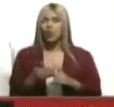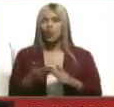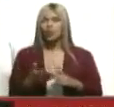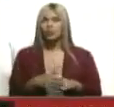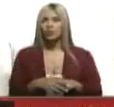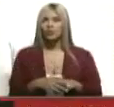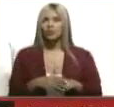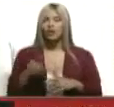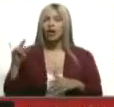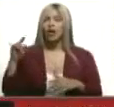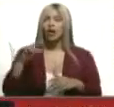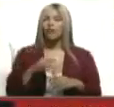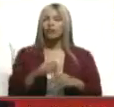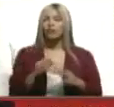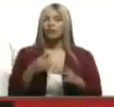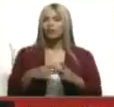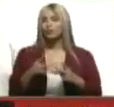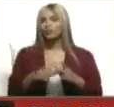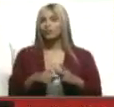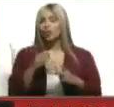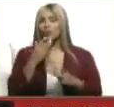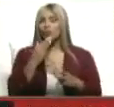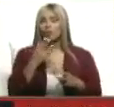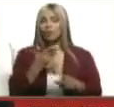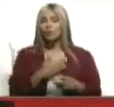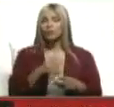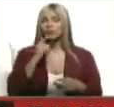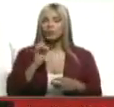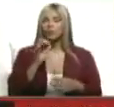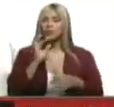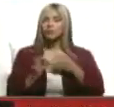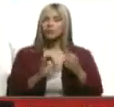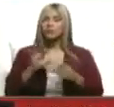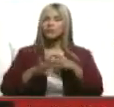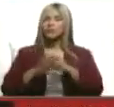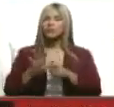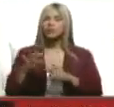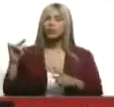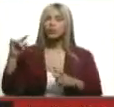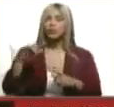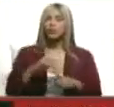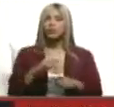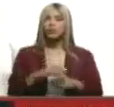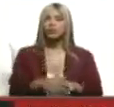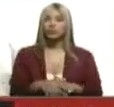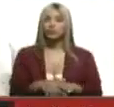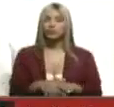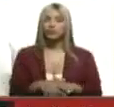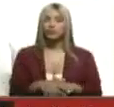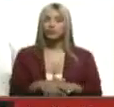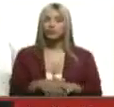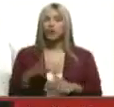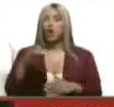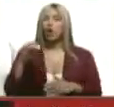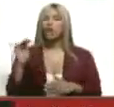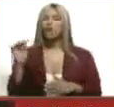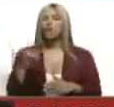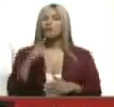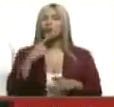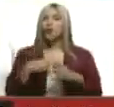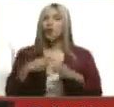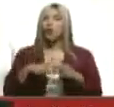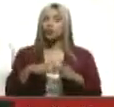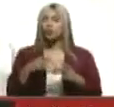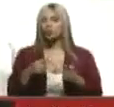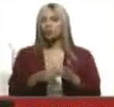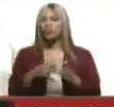el avión de Entrasur. Lo decía, por ejemplo, el jefe de Estado hablaba de 5 aeronaves, si mal no recuerdo, de Conviasa, así como otros activos del Estado